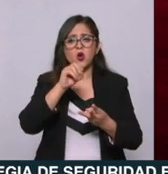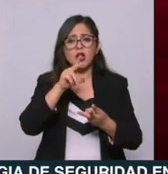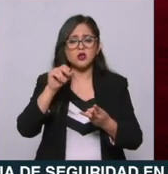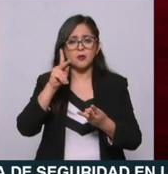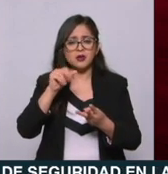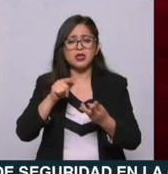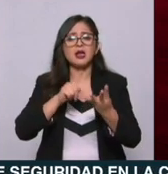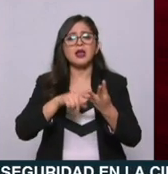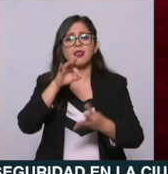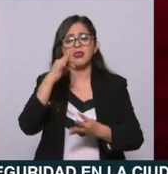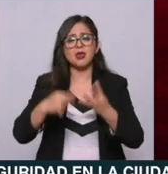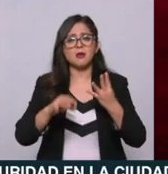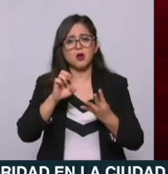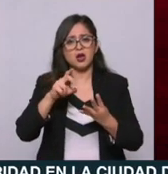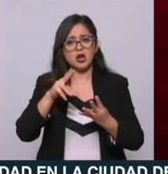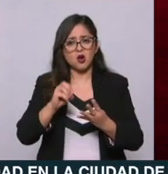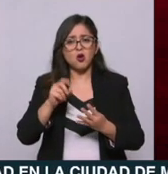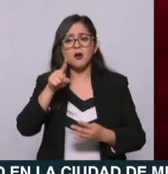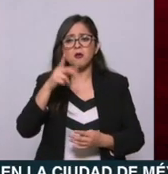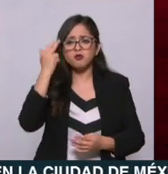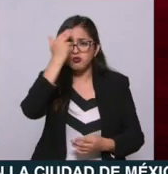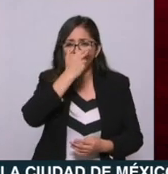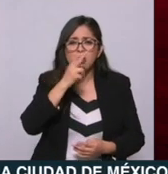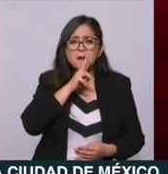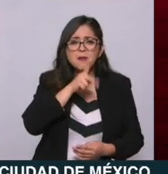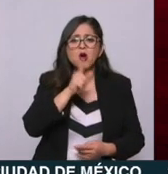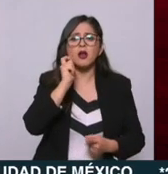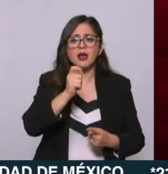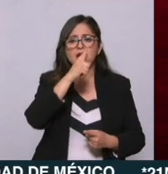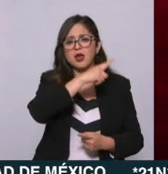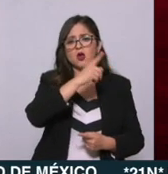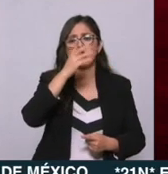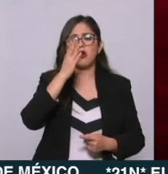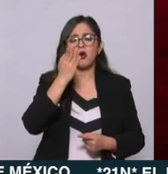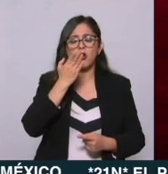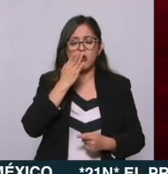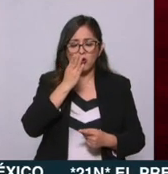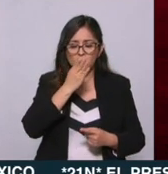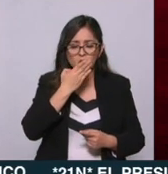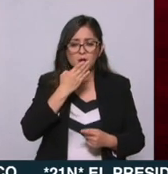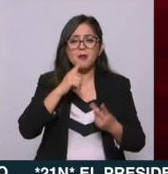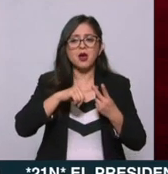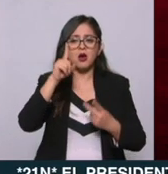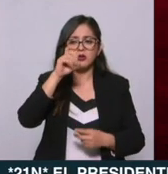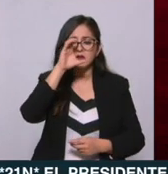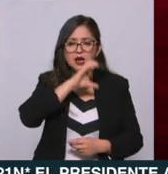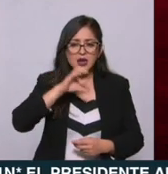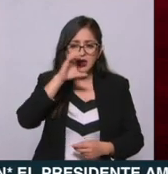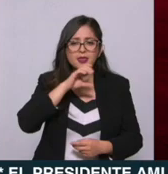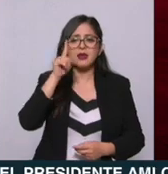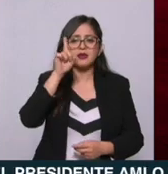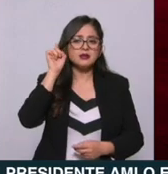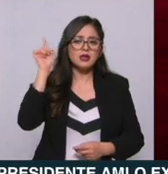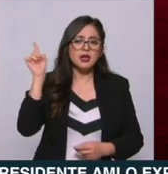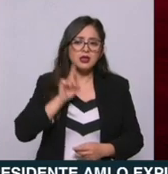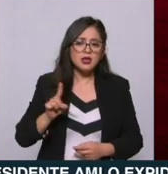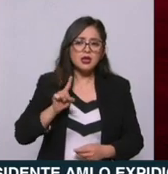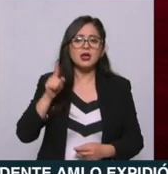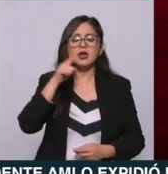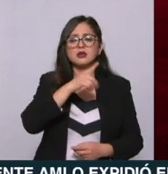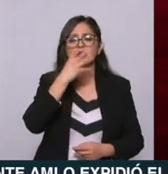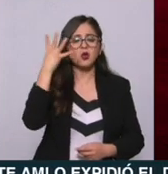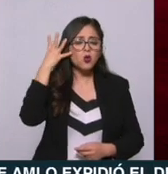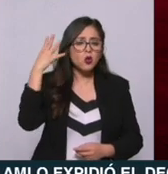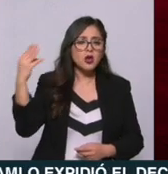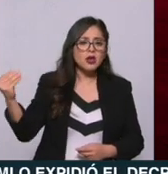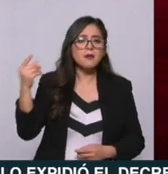Las estadísticas criminales mejor evaluadas son Colima, Aguascalientes, Zacatecas, Coahuila, Querétaro y Sonora,